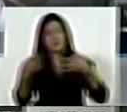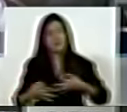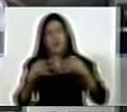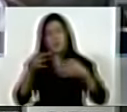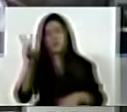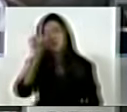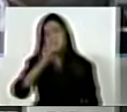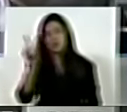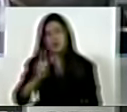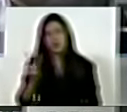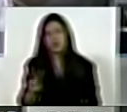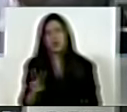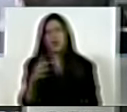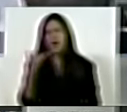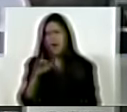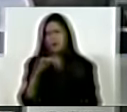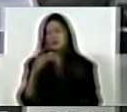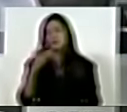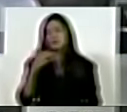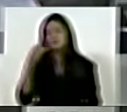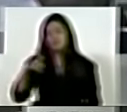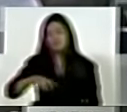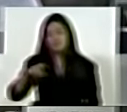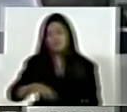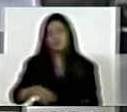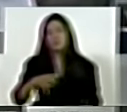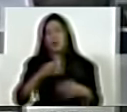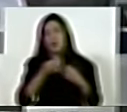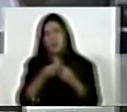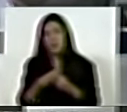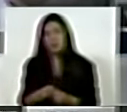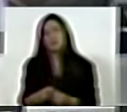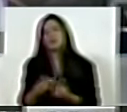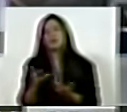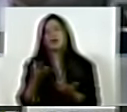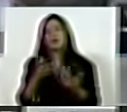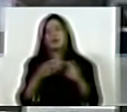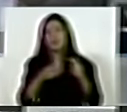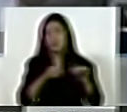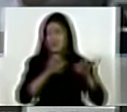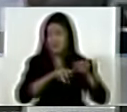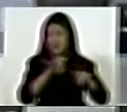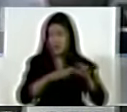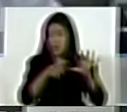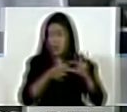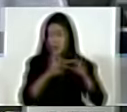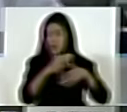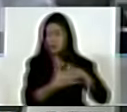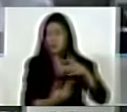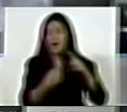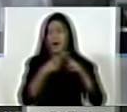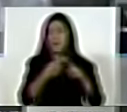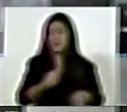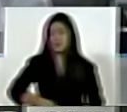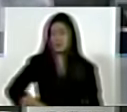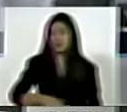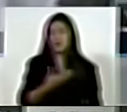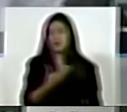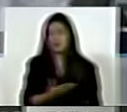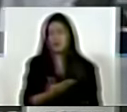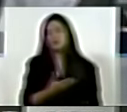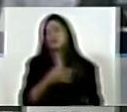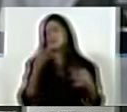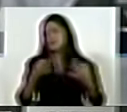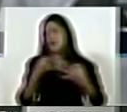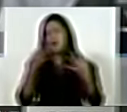Venezuela ha tenido necesidad del acompañamiento del secretario general de la UNASUR, el expresidente Ernesto Samper, ha estado